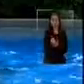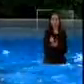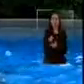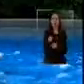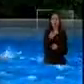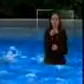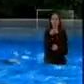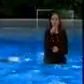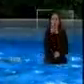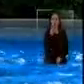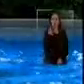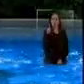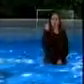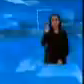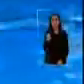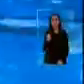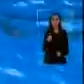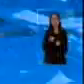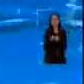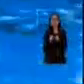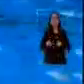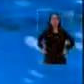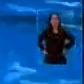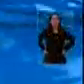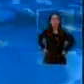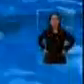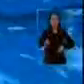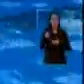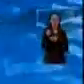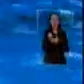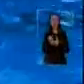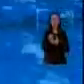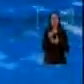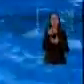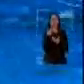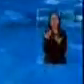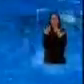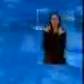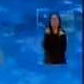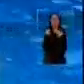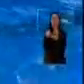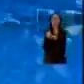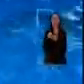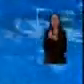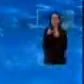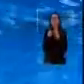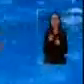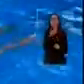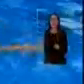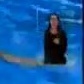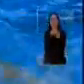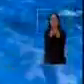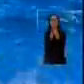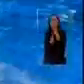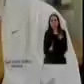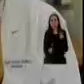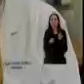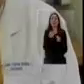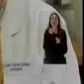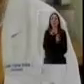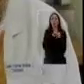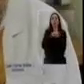de disminuir un 41% las fracturas de caderas. Tiene un rol de disminuir la osteoporosis. Tiene un